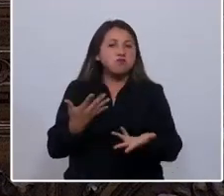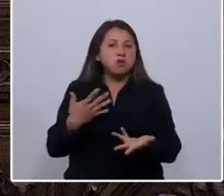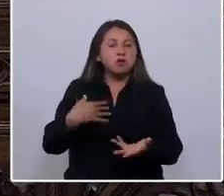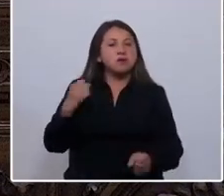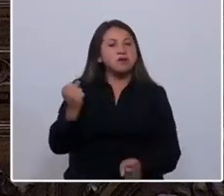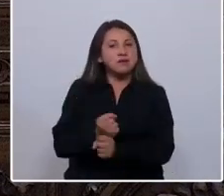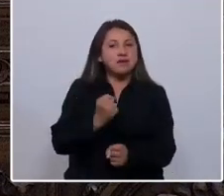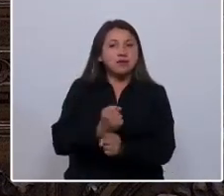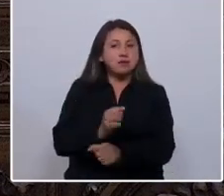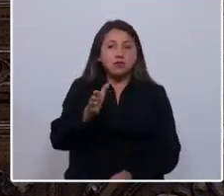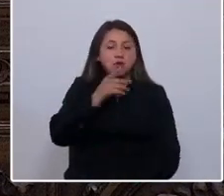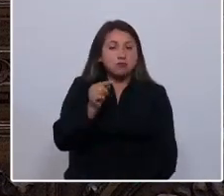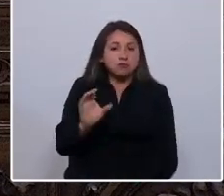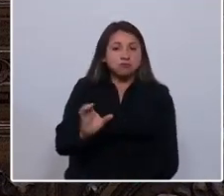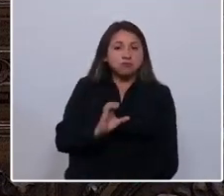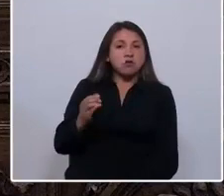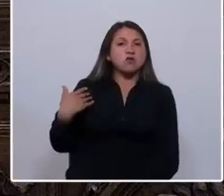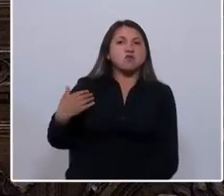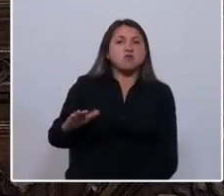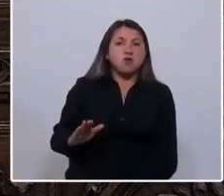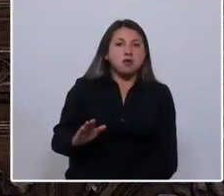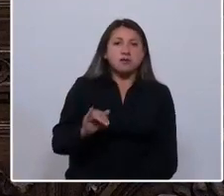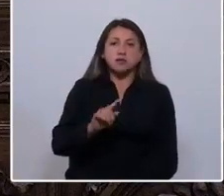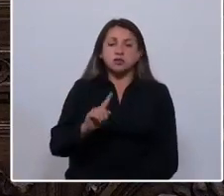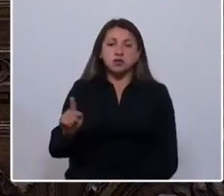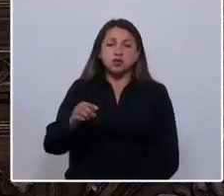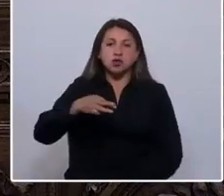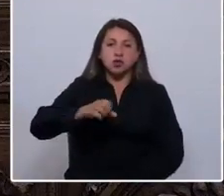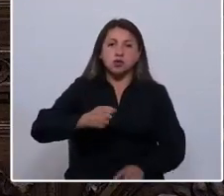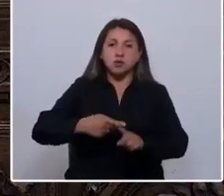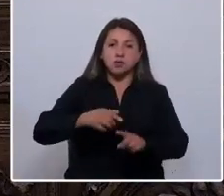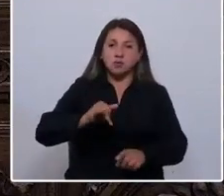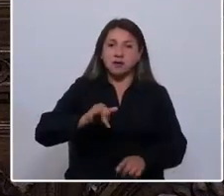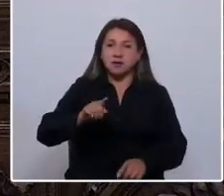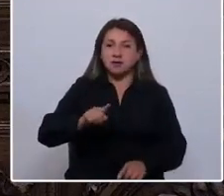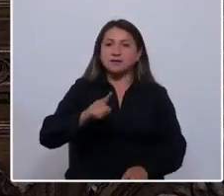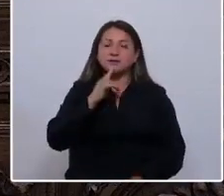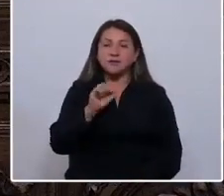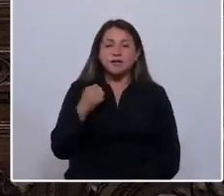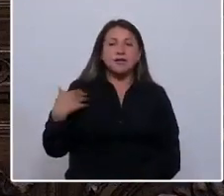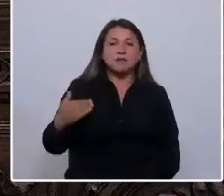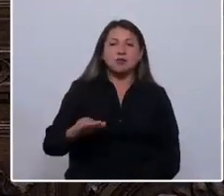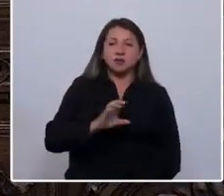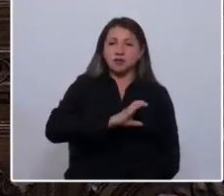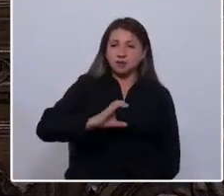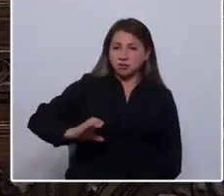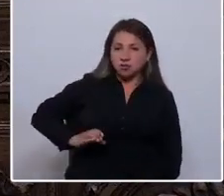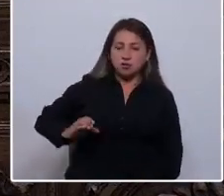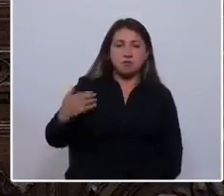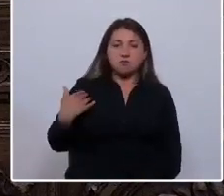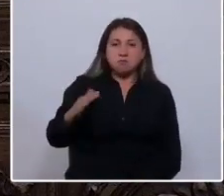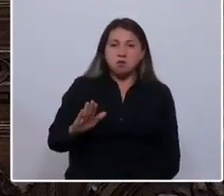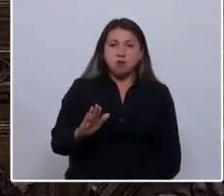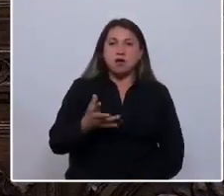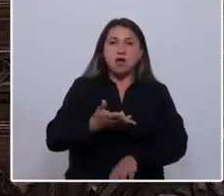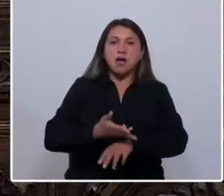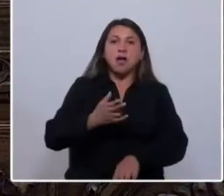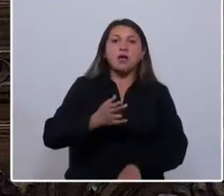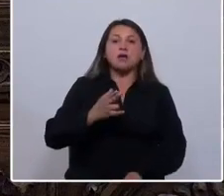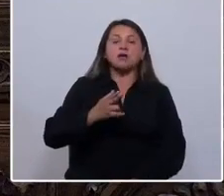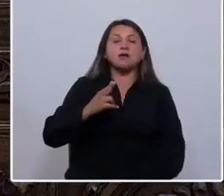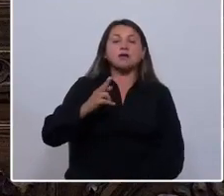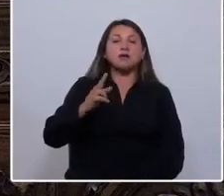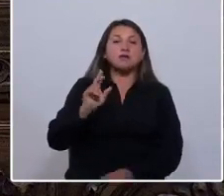sin trabajo, no importa que sea o no sea marxista, no importa que sea o no sea cristiano, no importa que no tenga ideología